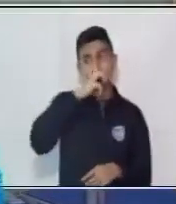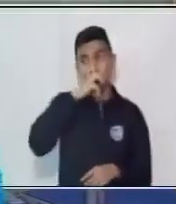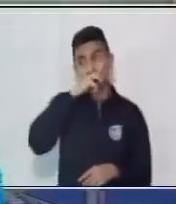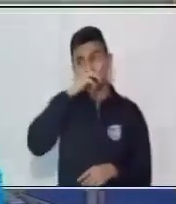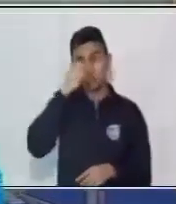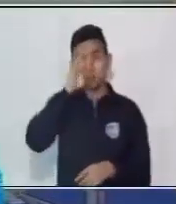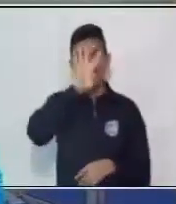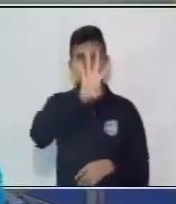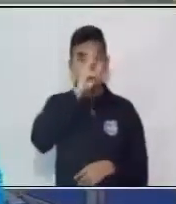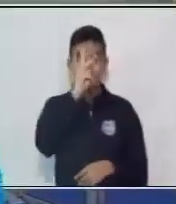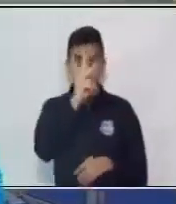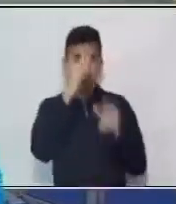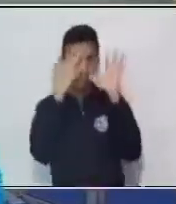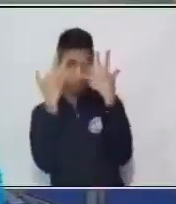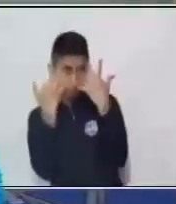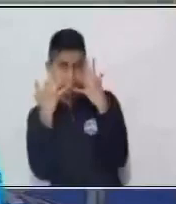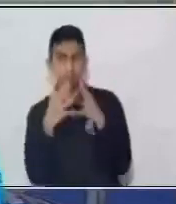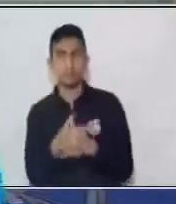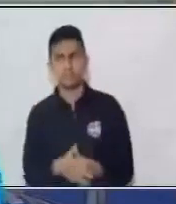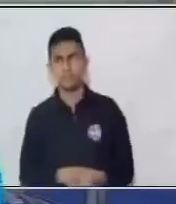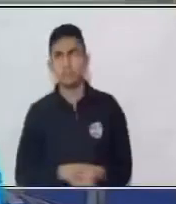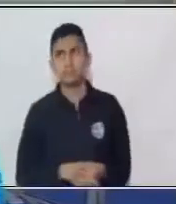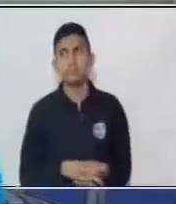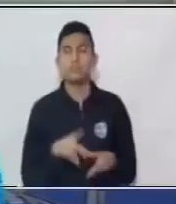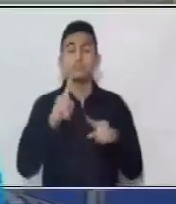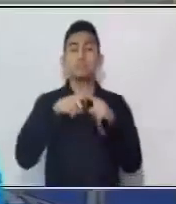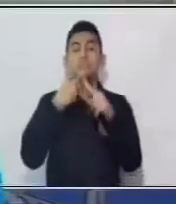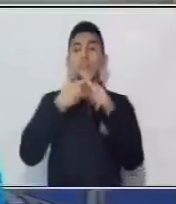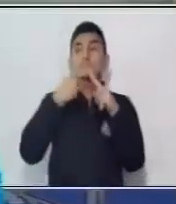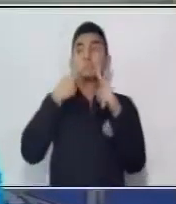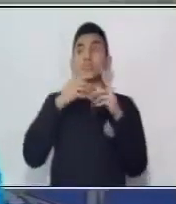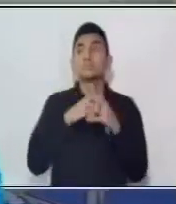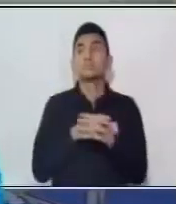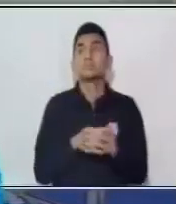y el 8. Cuando los números,